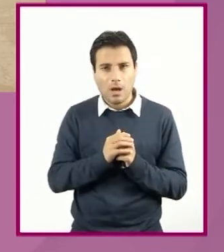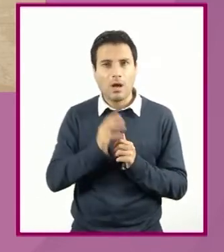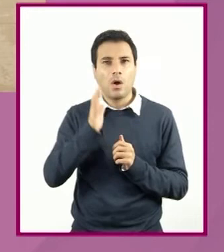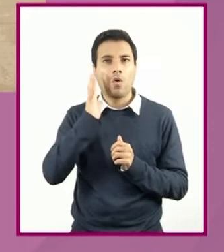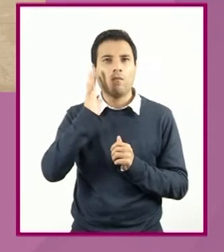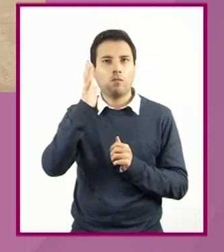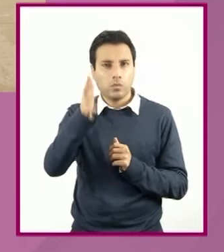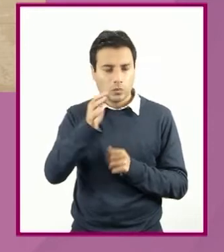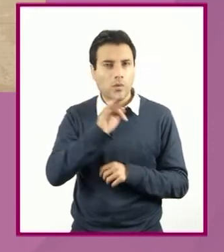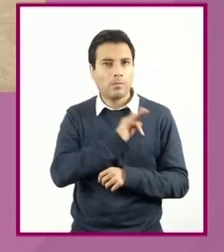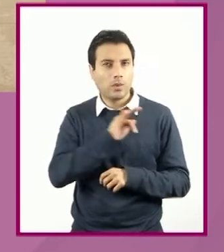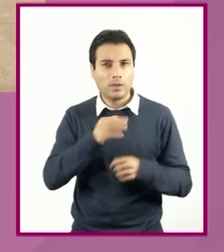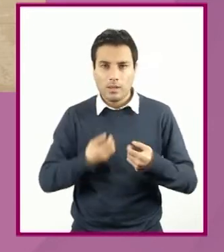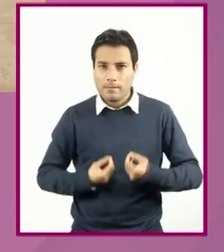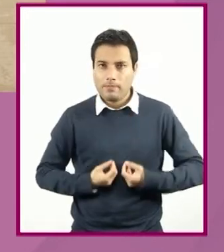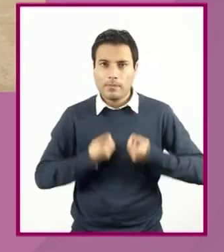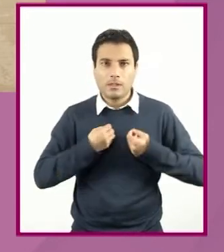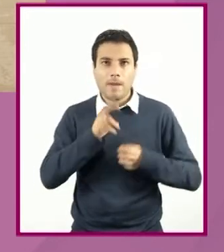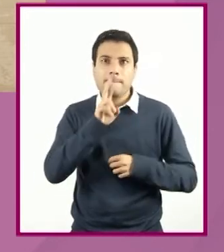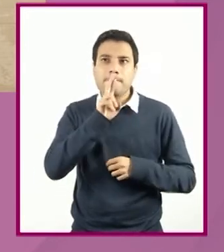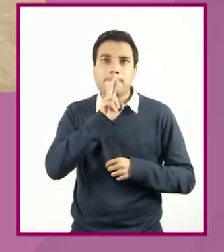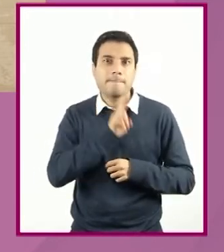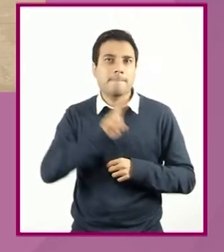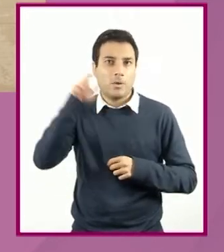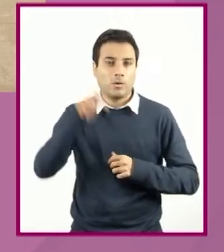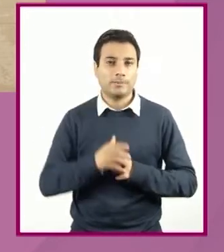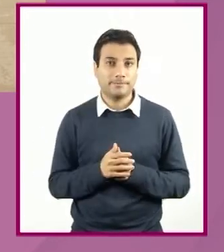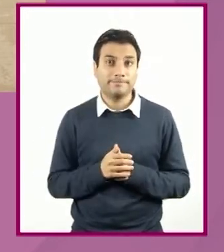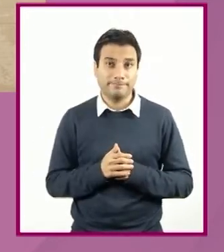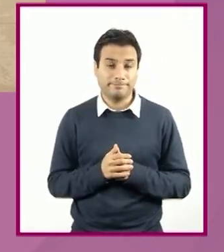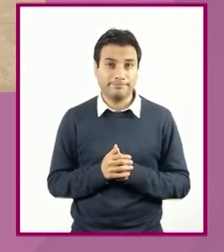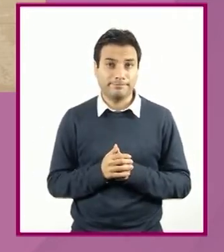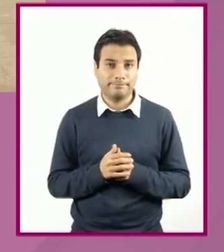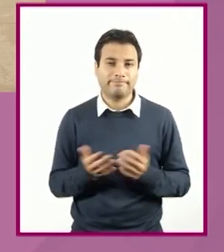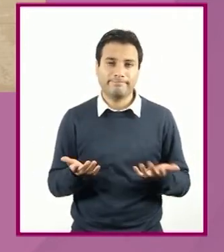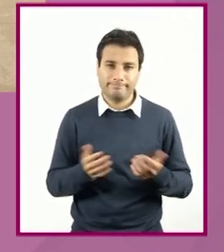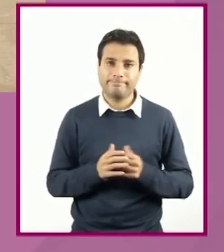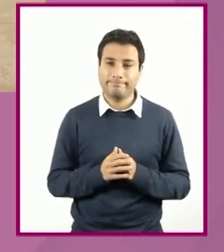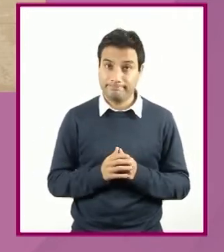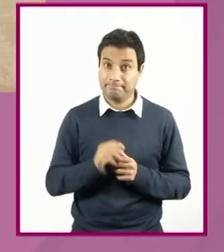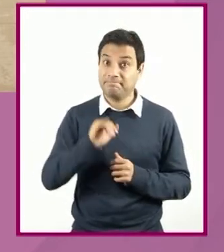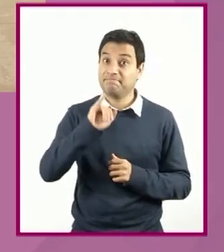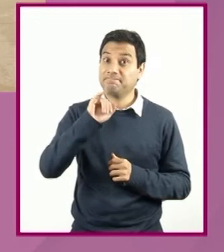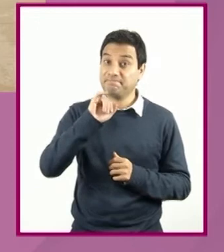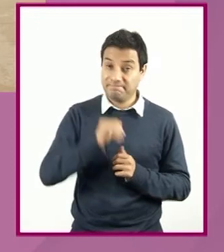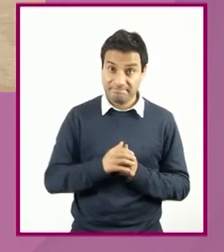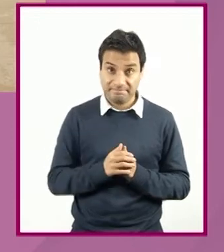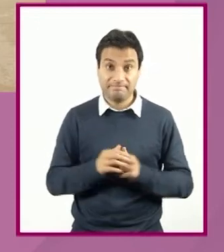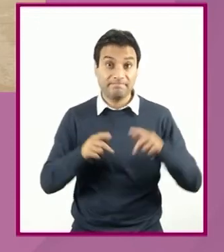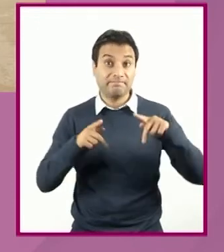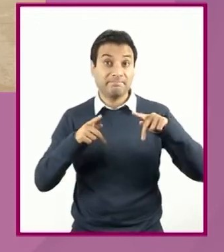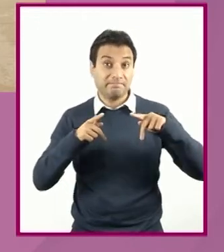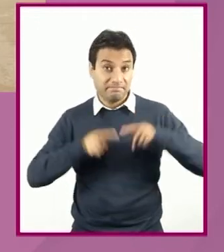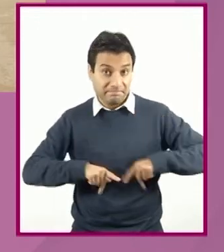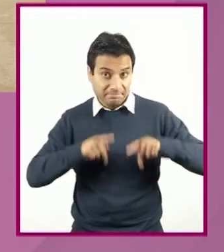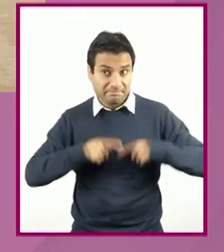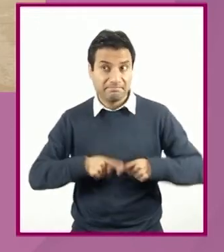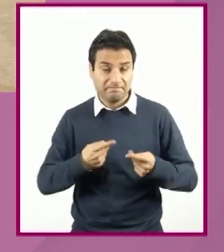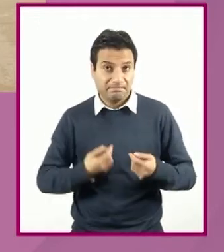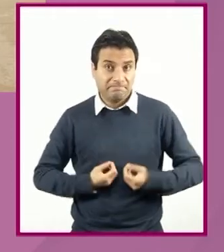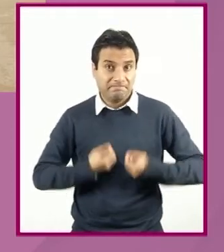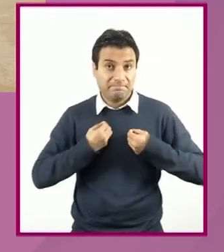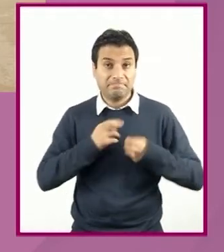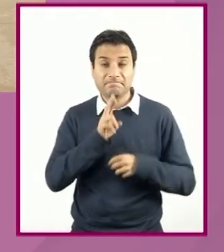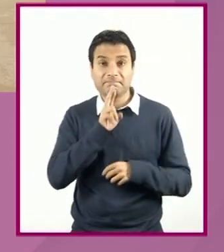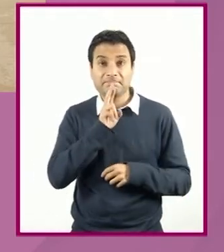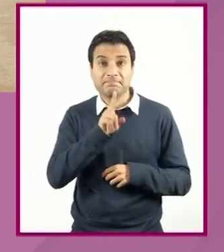de mejorar las condiciones de vida de la humanidad. Y ahora sabemos que efectivamente muchas cosas mejoraron, de